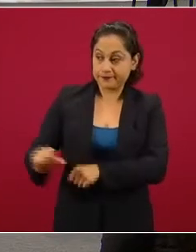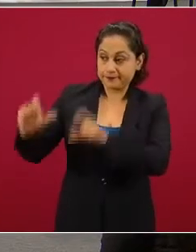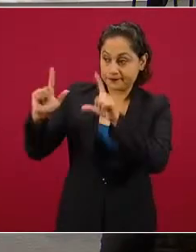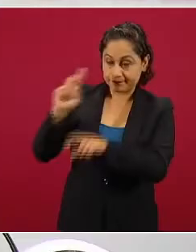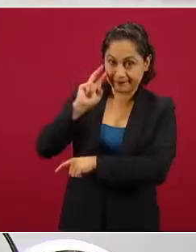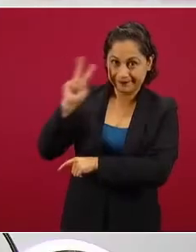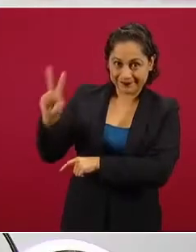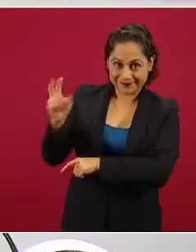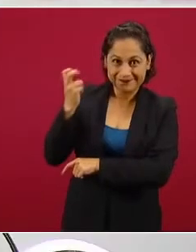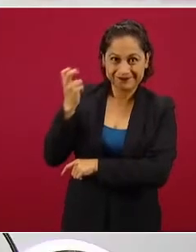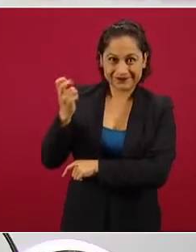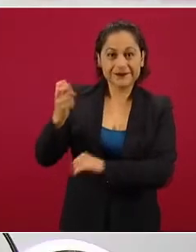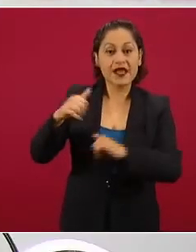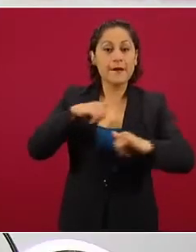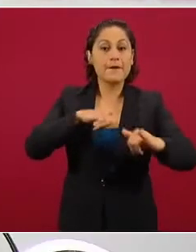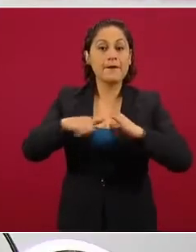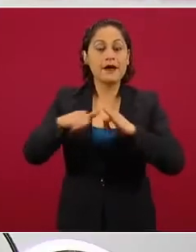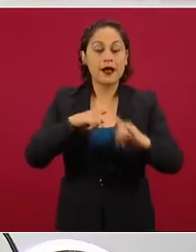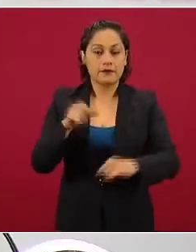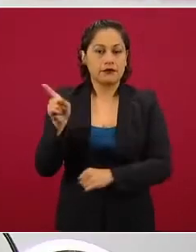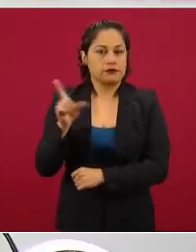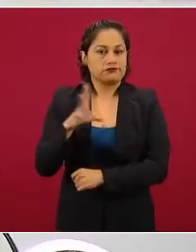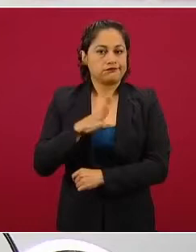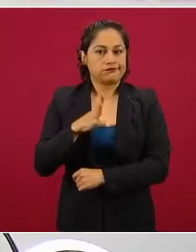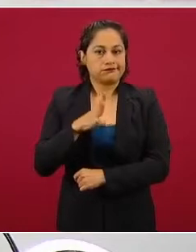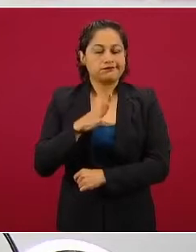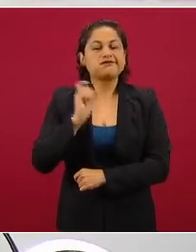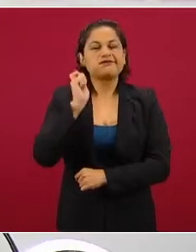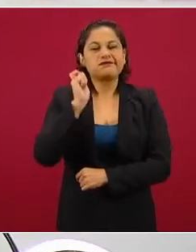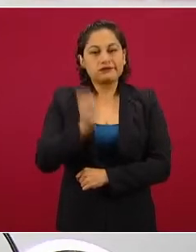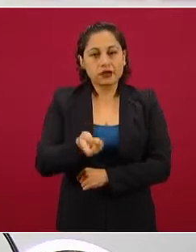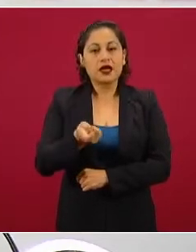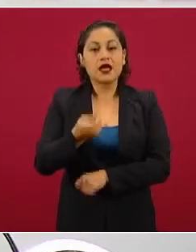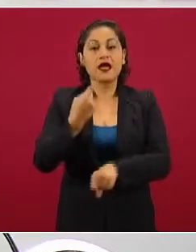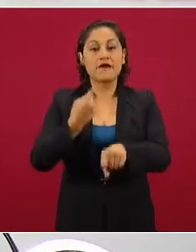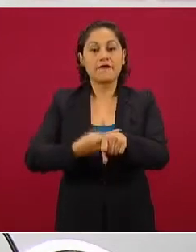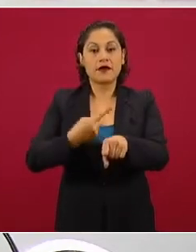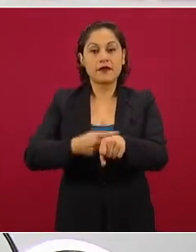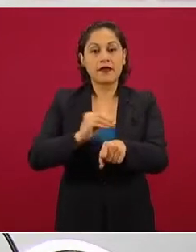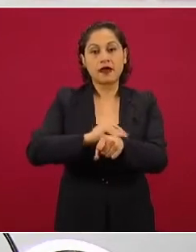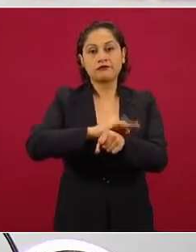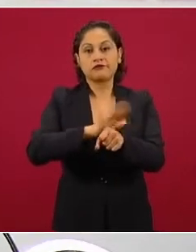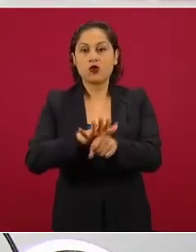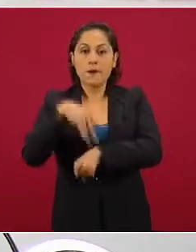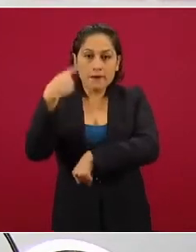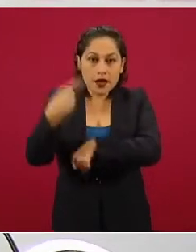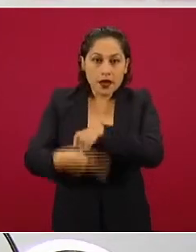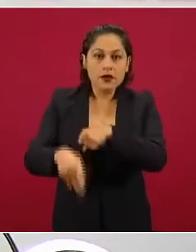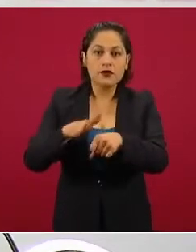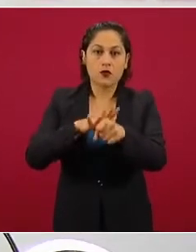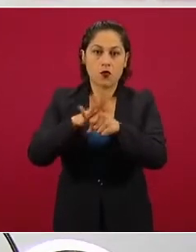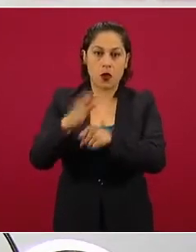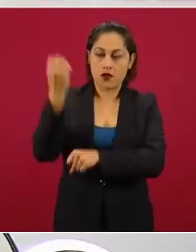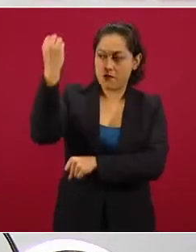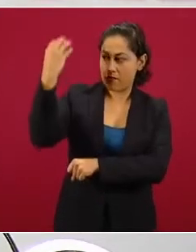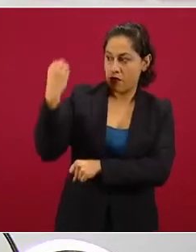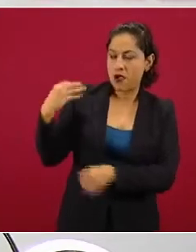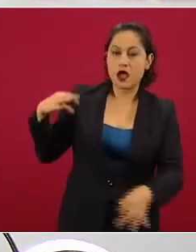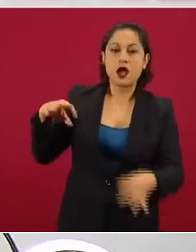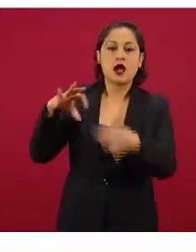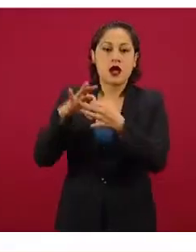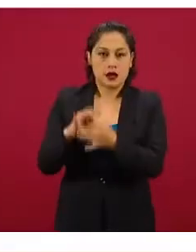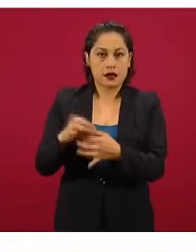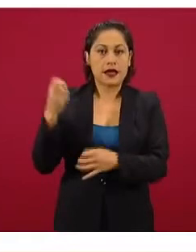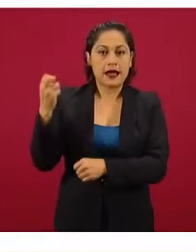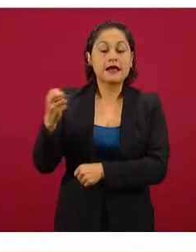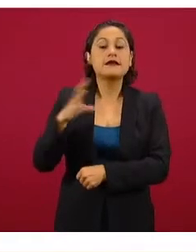aquí está el mapa del riesgo COVID. Este mapa se revisa todas las semanas, se utilizan